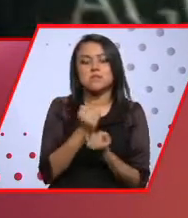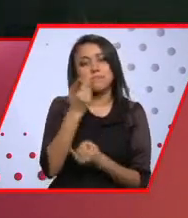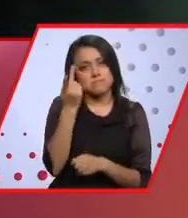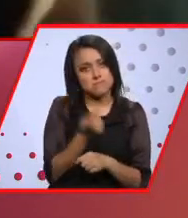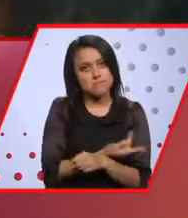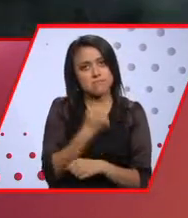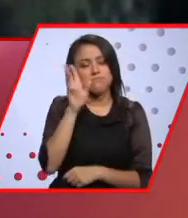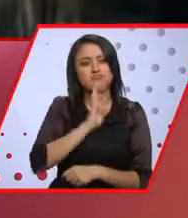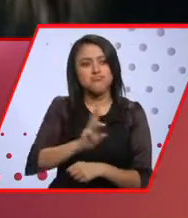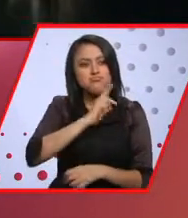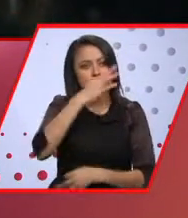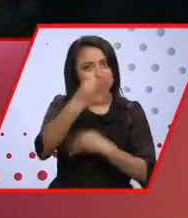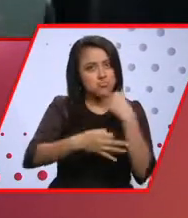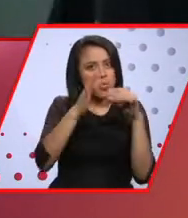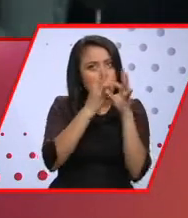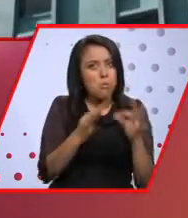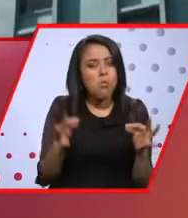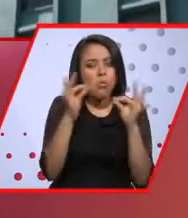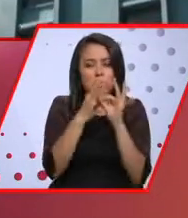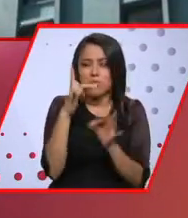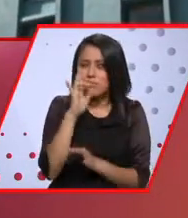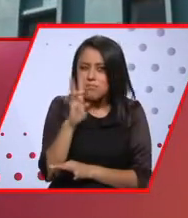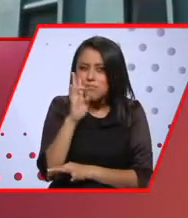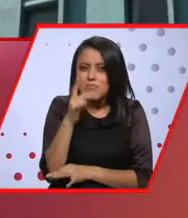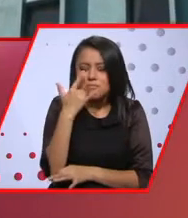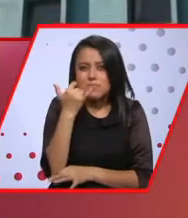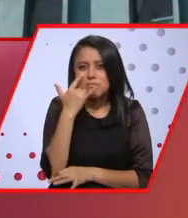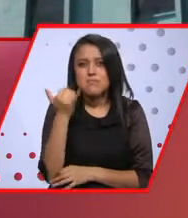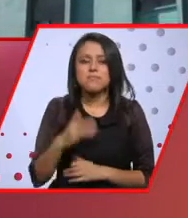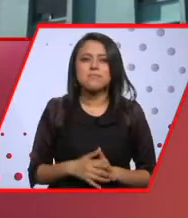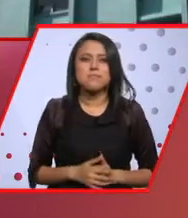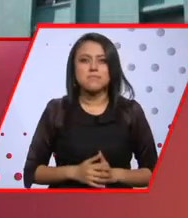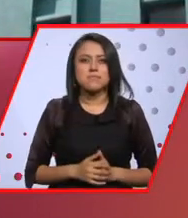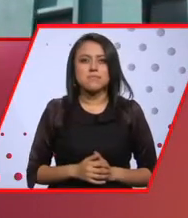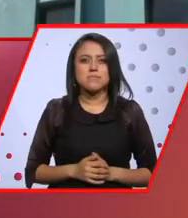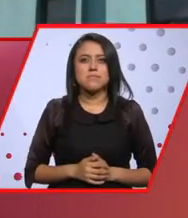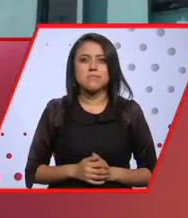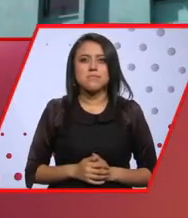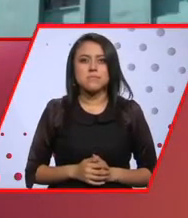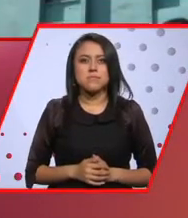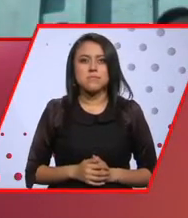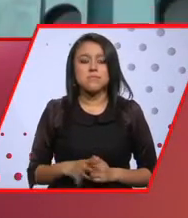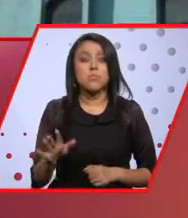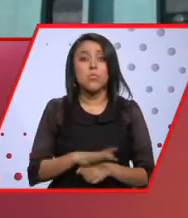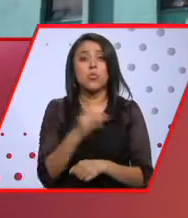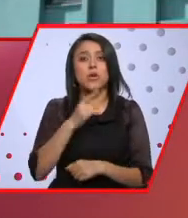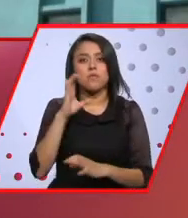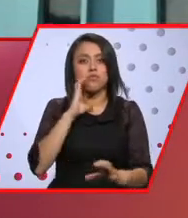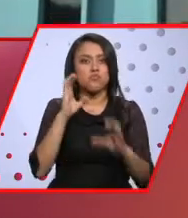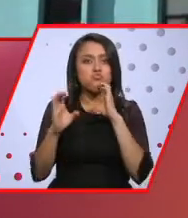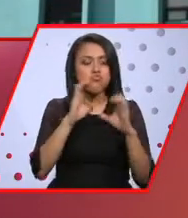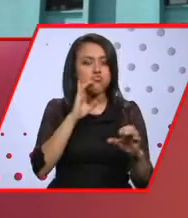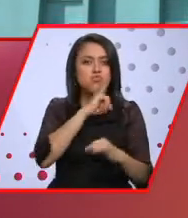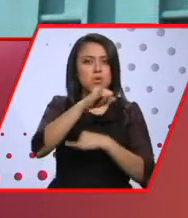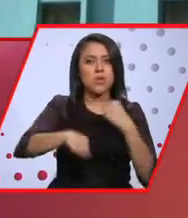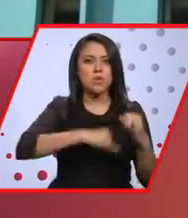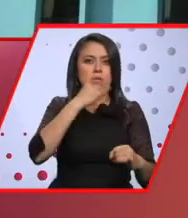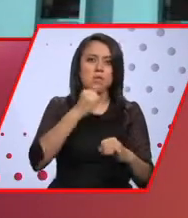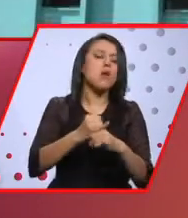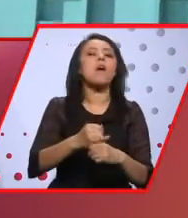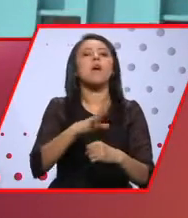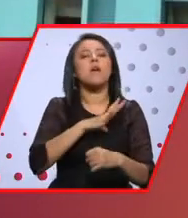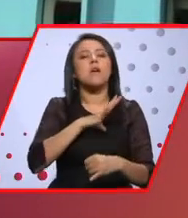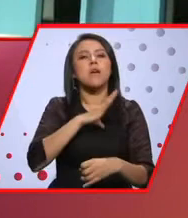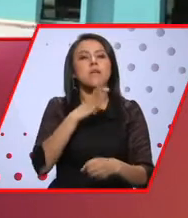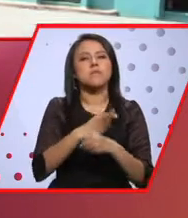que ha llamado la atención, sobre todo por la convocatoria de medios de comunicación internacionales. Estamos